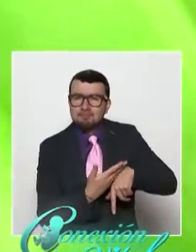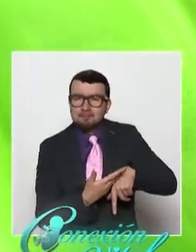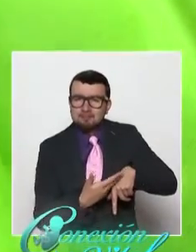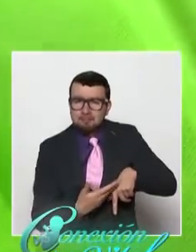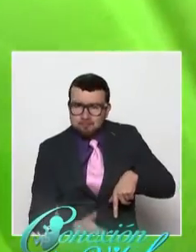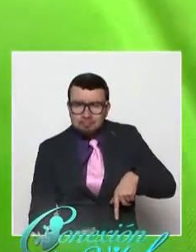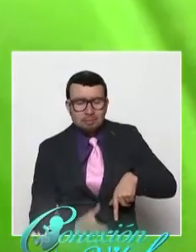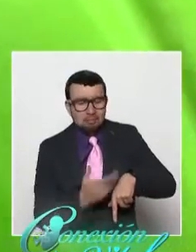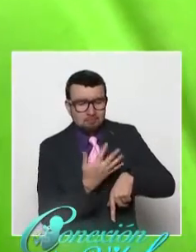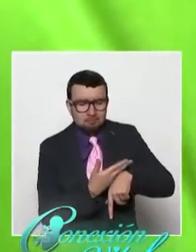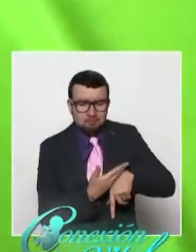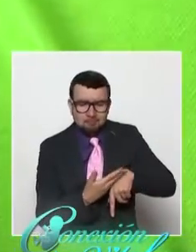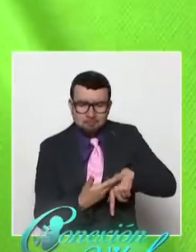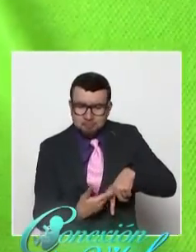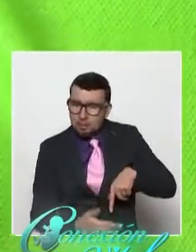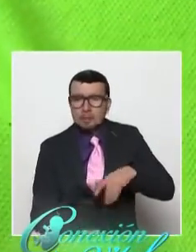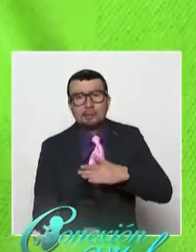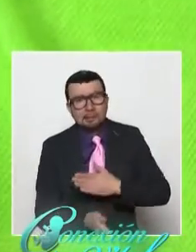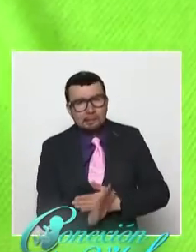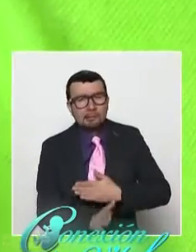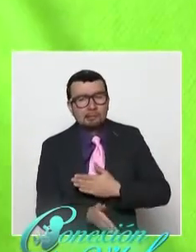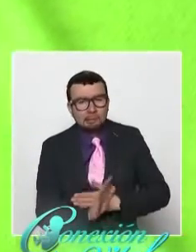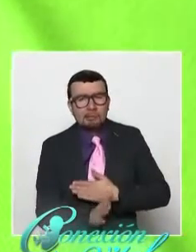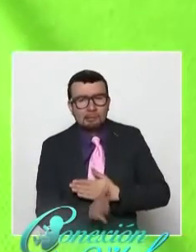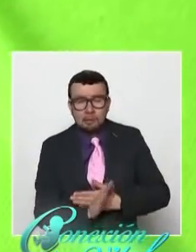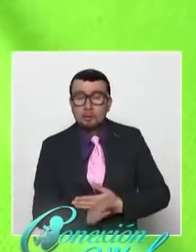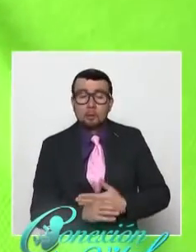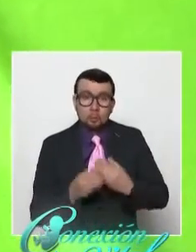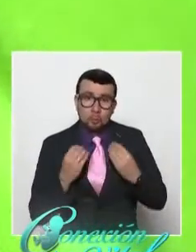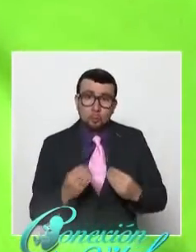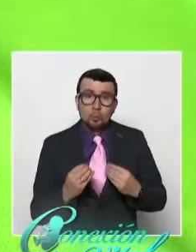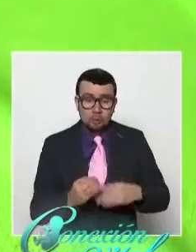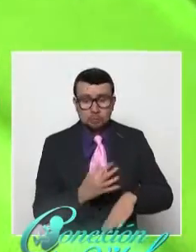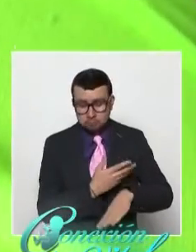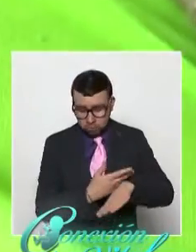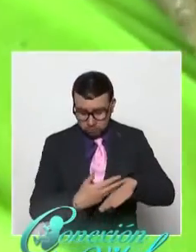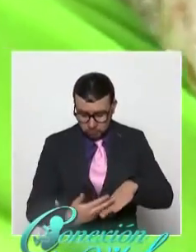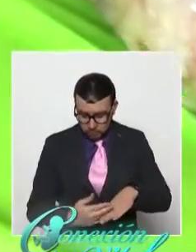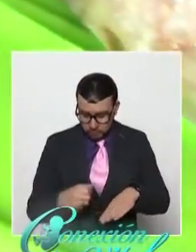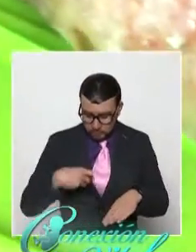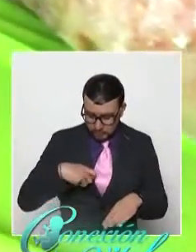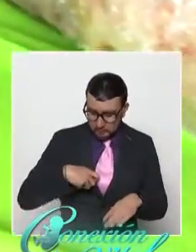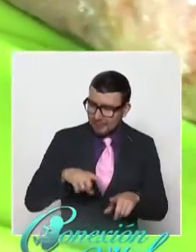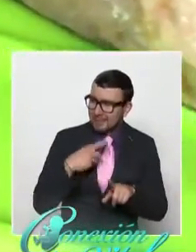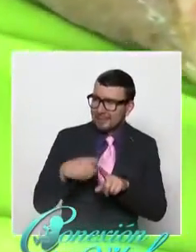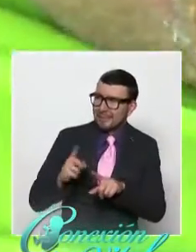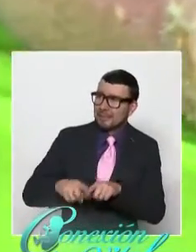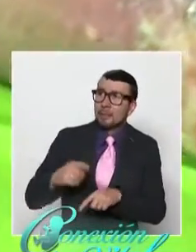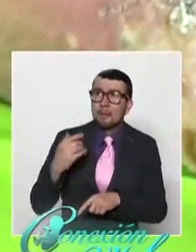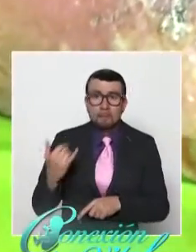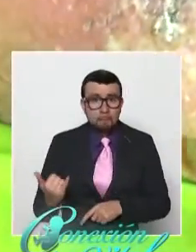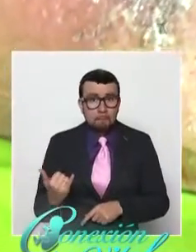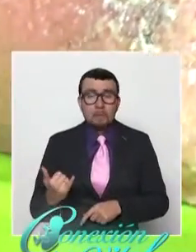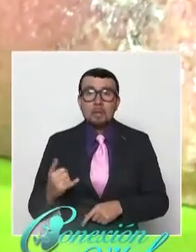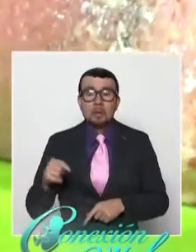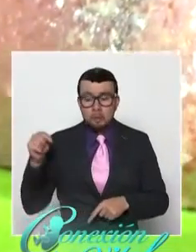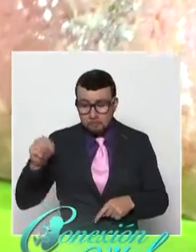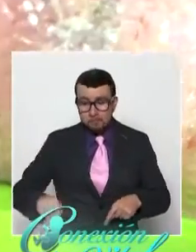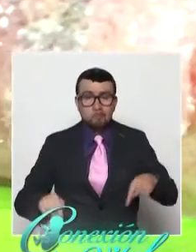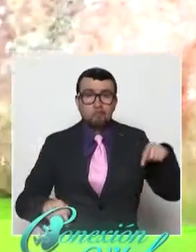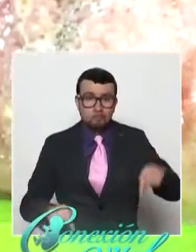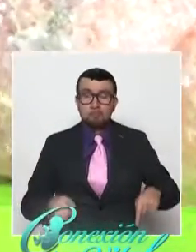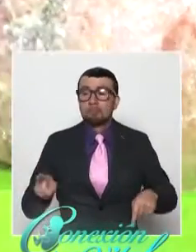seroso muy, muy grande. La tiene en varias partes, tanto en el miembro inferior derecho como